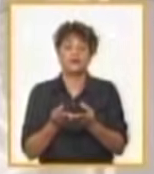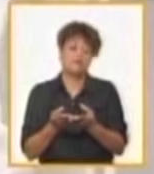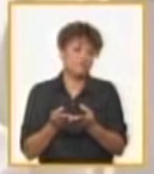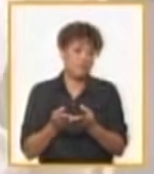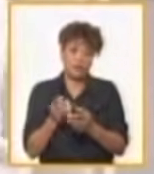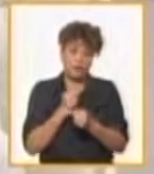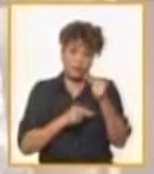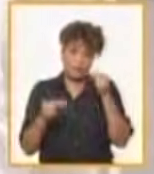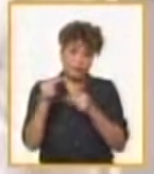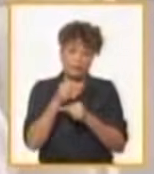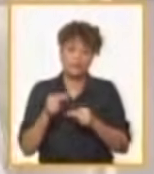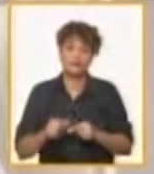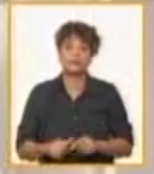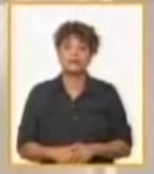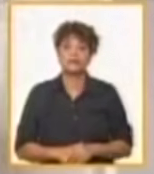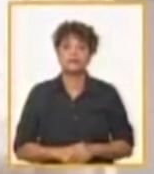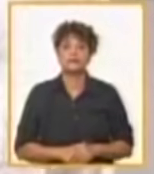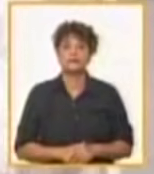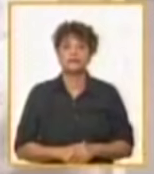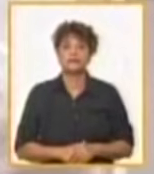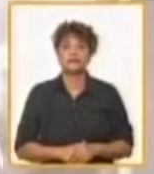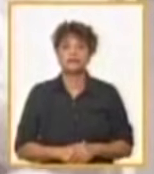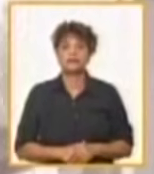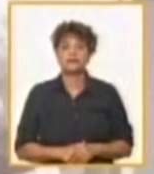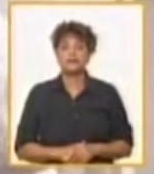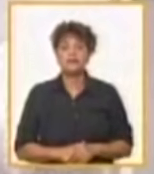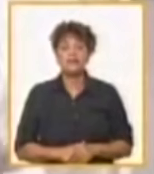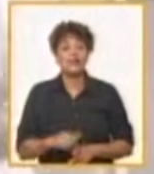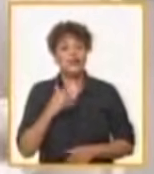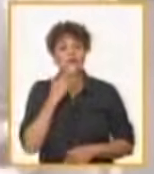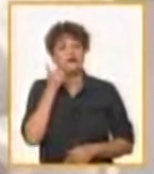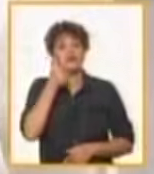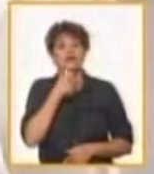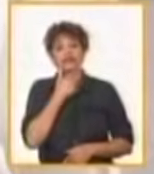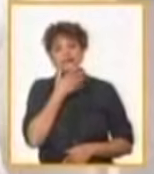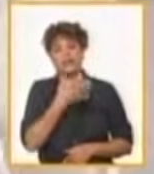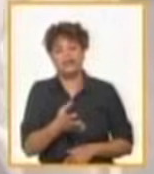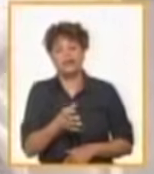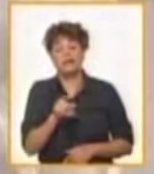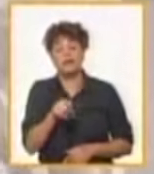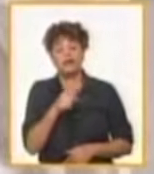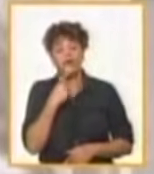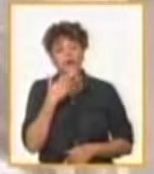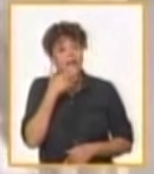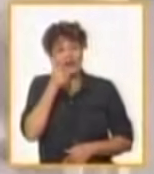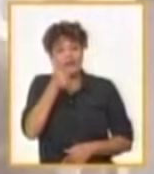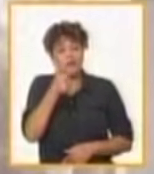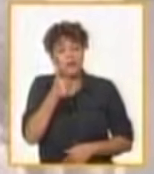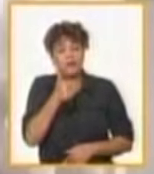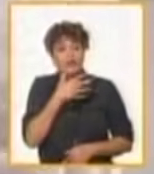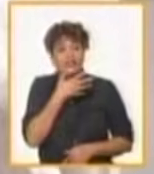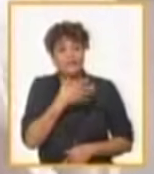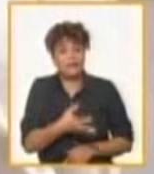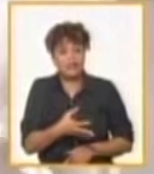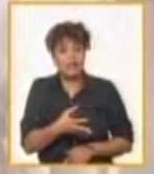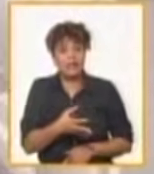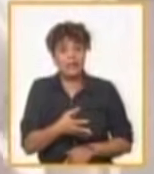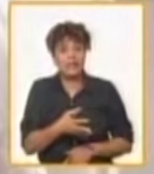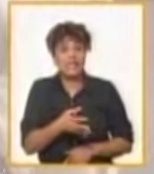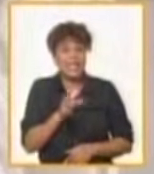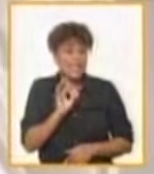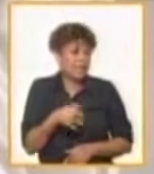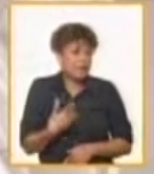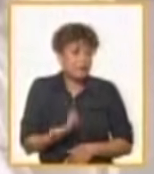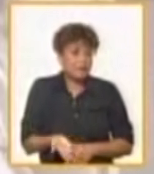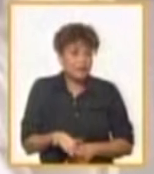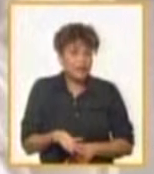que es muy difícil decir el más grande mérito de Fidel, pero uno de los grandes méritos indiscutidos de Fidel